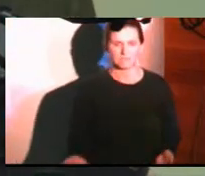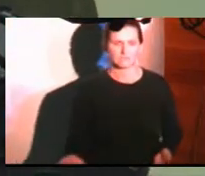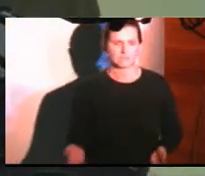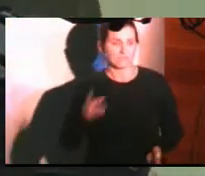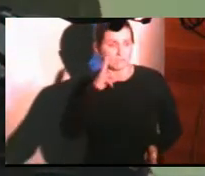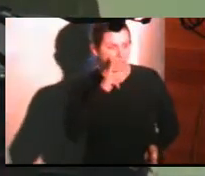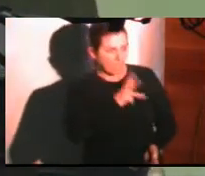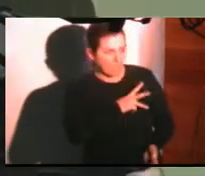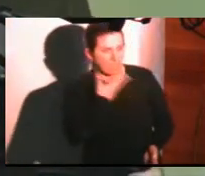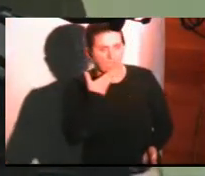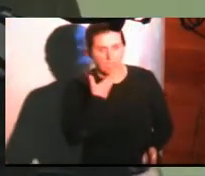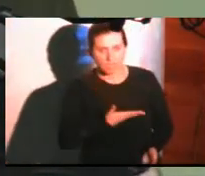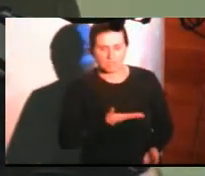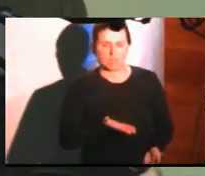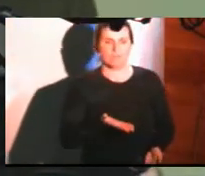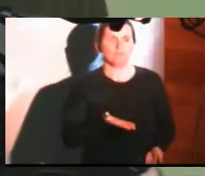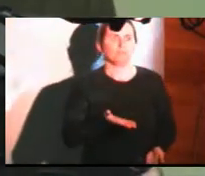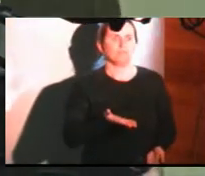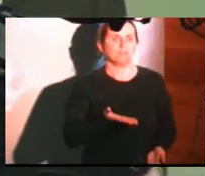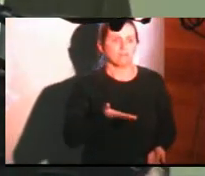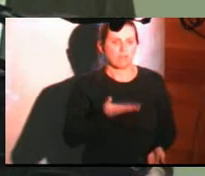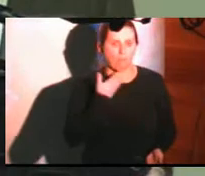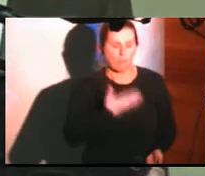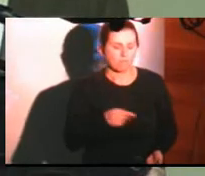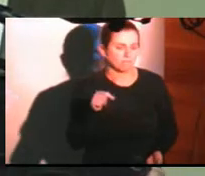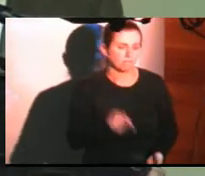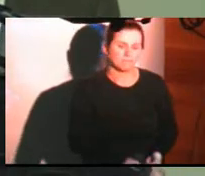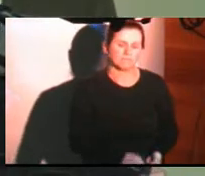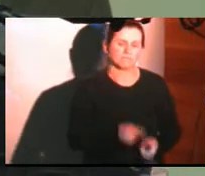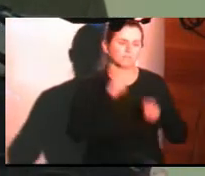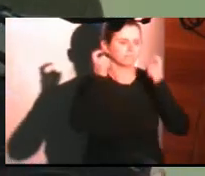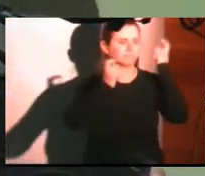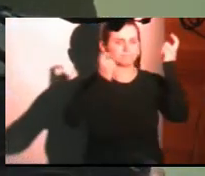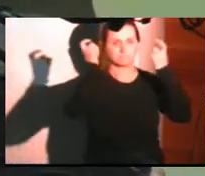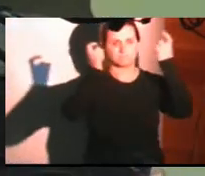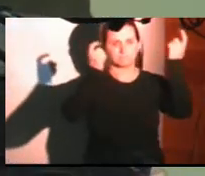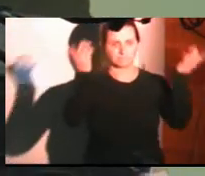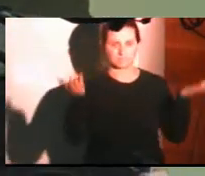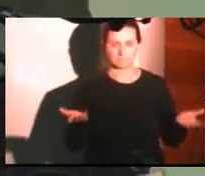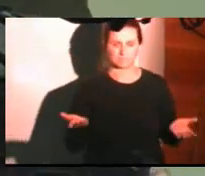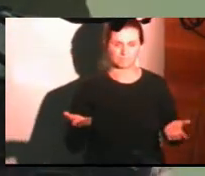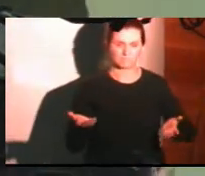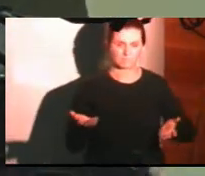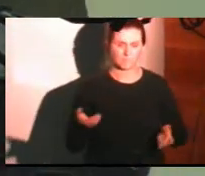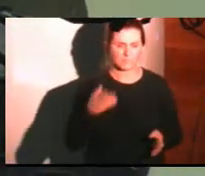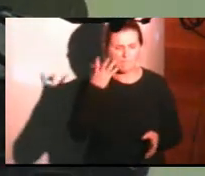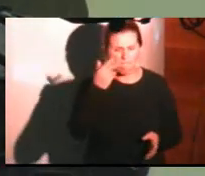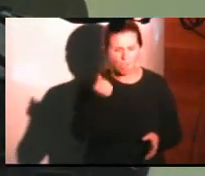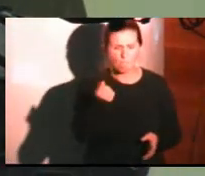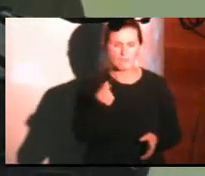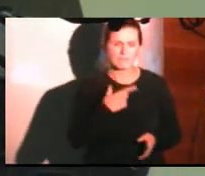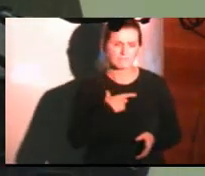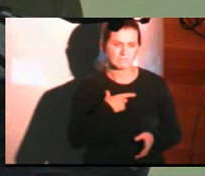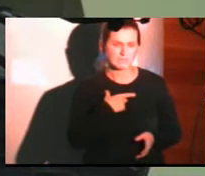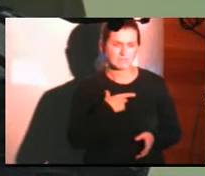Ver si ella estuviera acá al lado, diría, bueno, esto es un sueño. Y fíjense que ella, cuando encontraba a